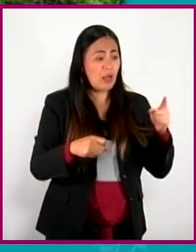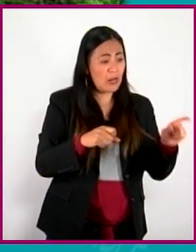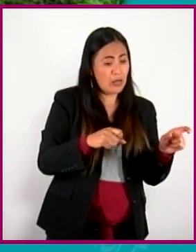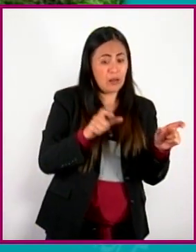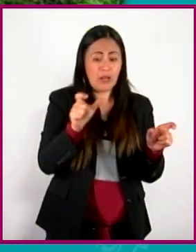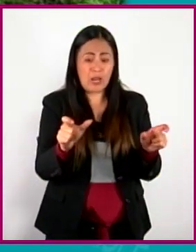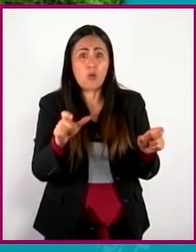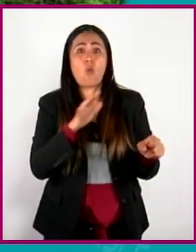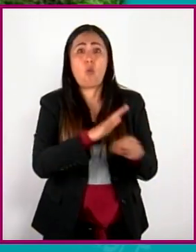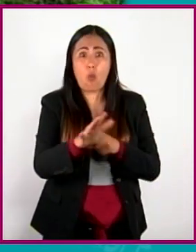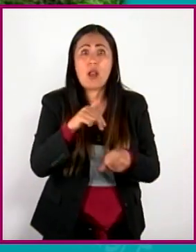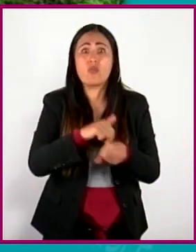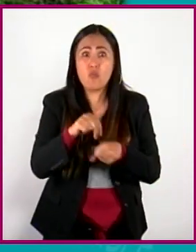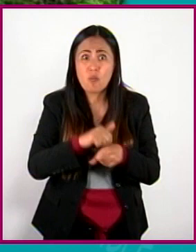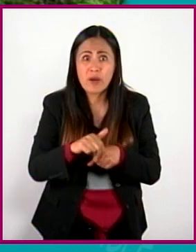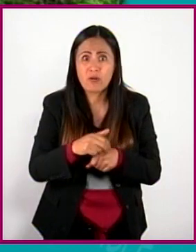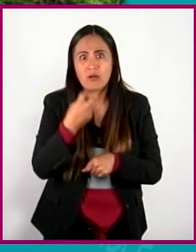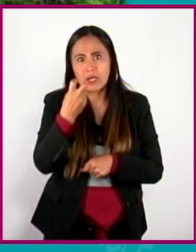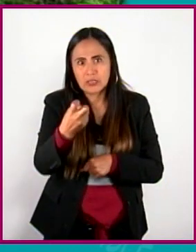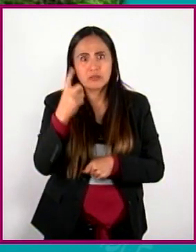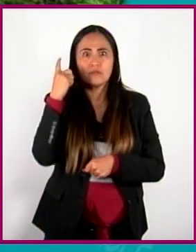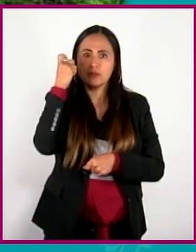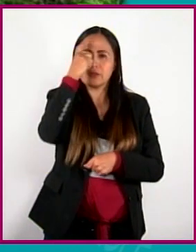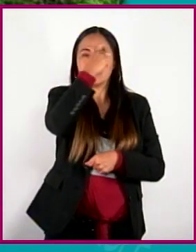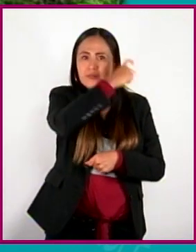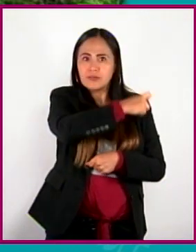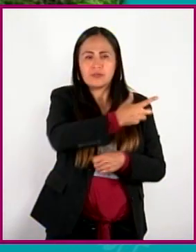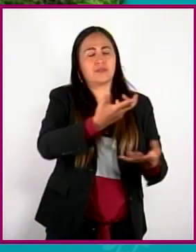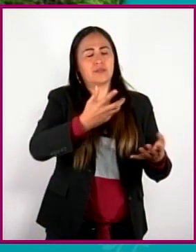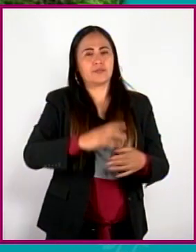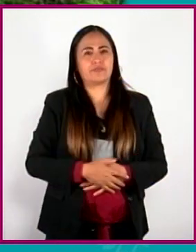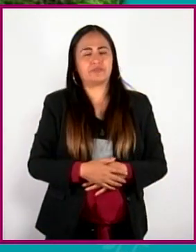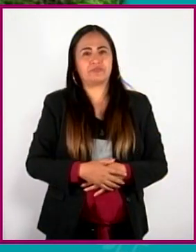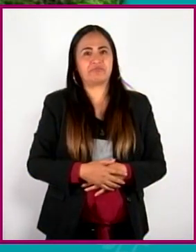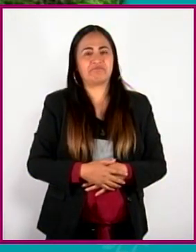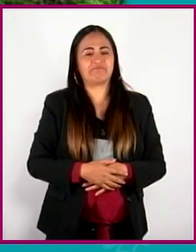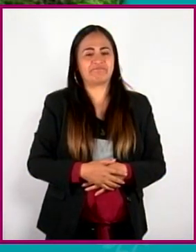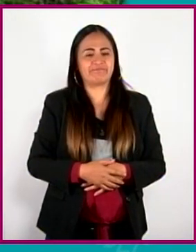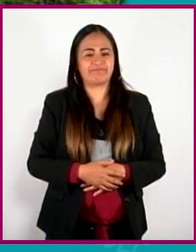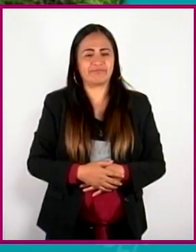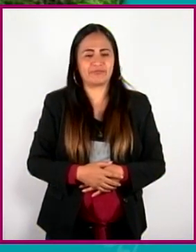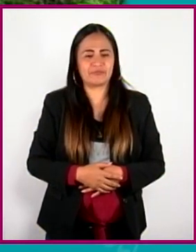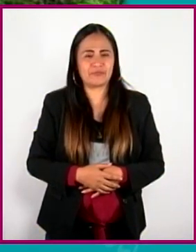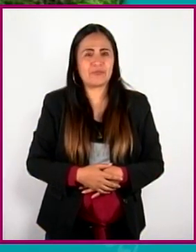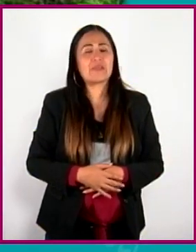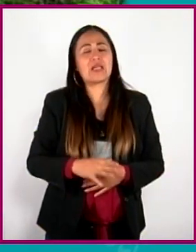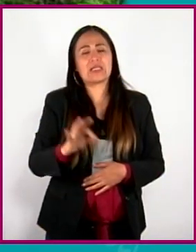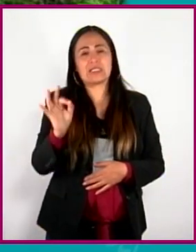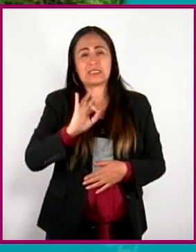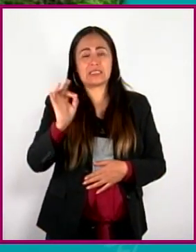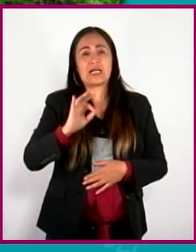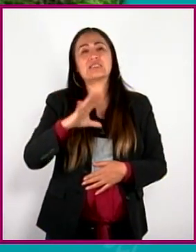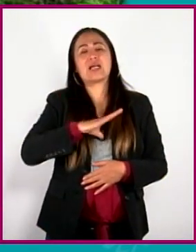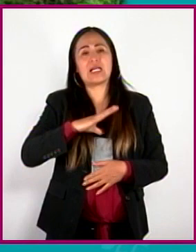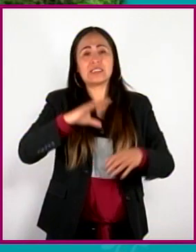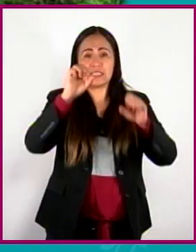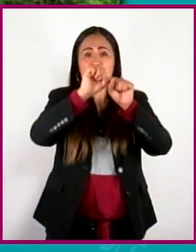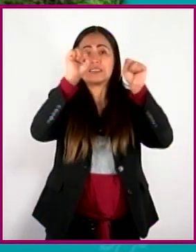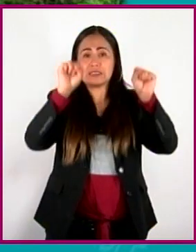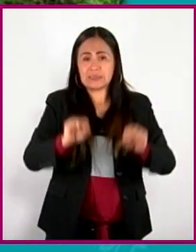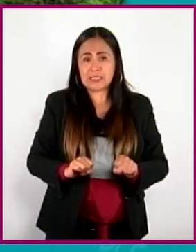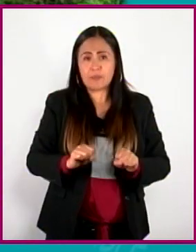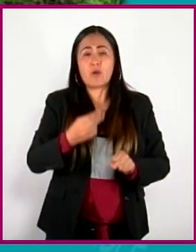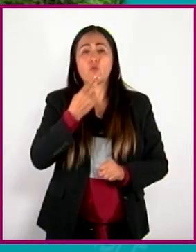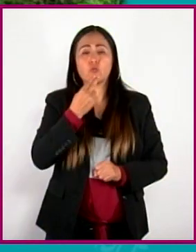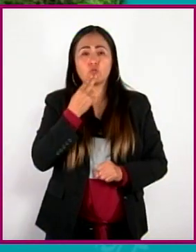Entonces podemos usar ese problema para construir, fíjate qué interesante, un sistema en el que cualquier usuario tiene